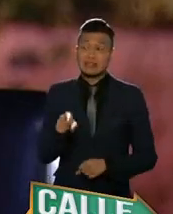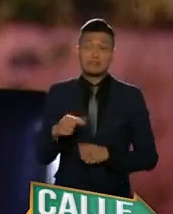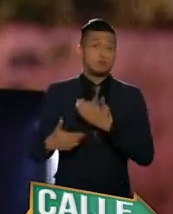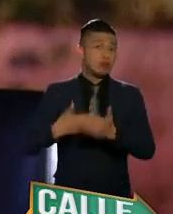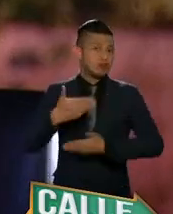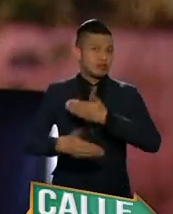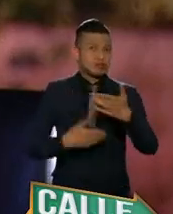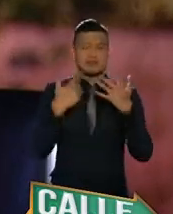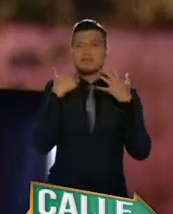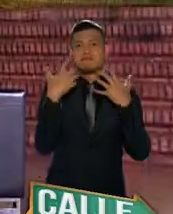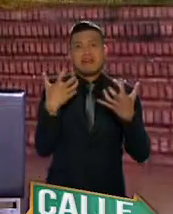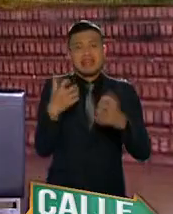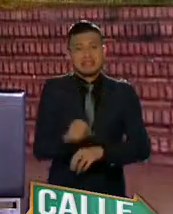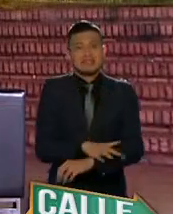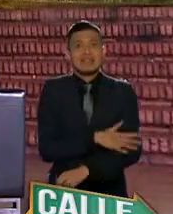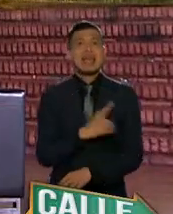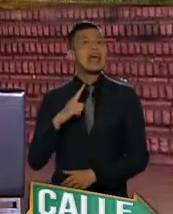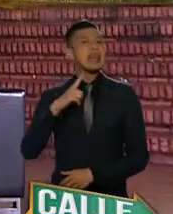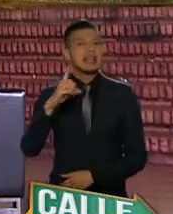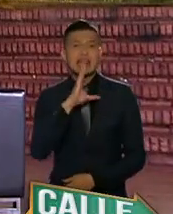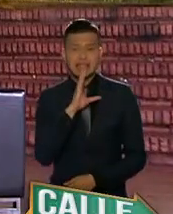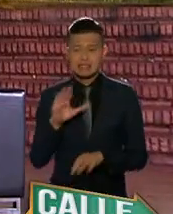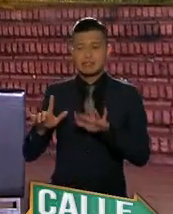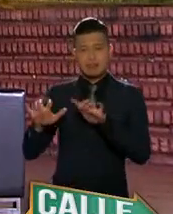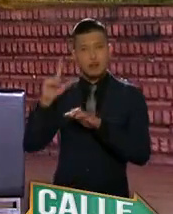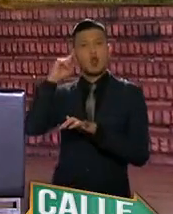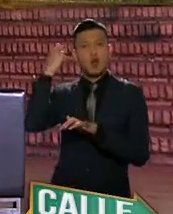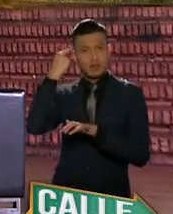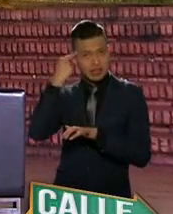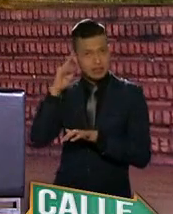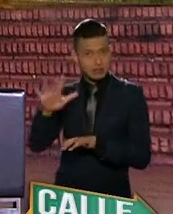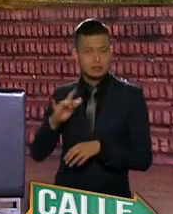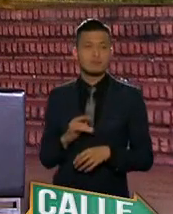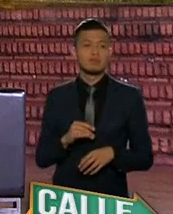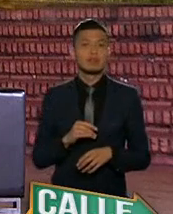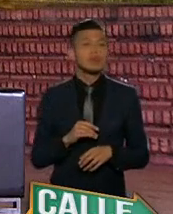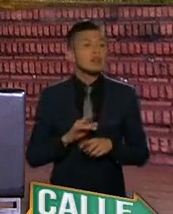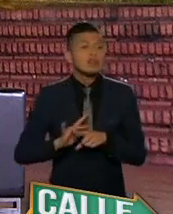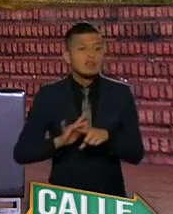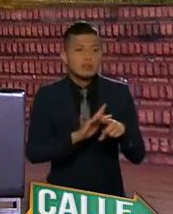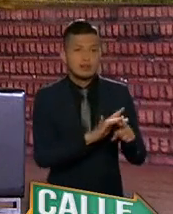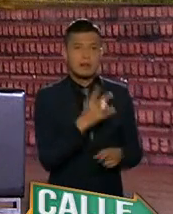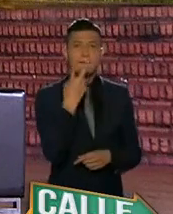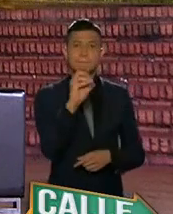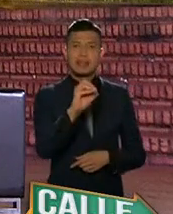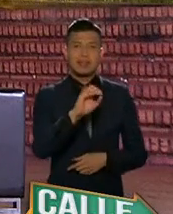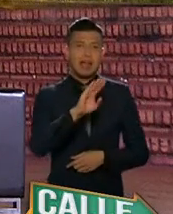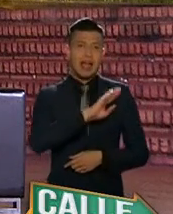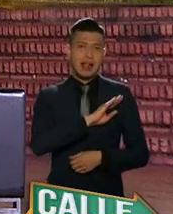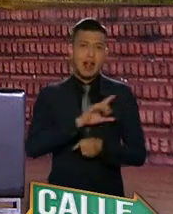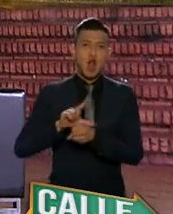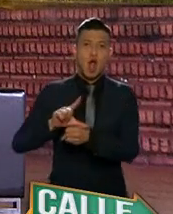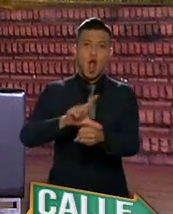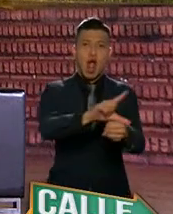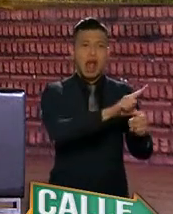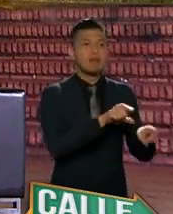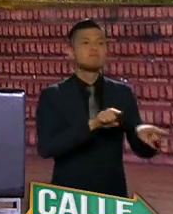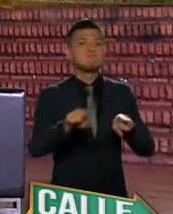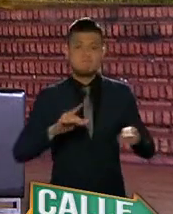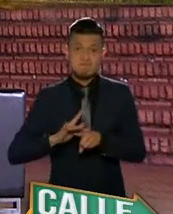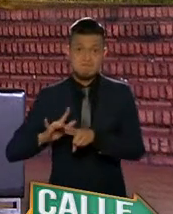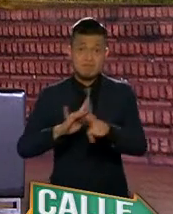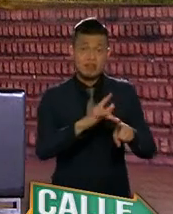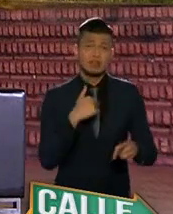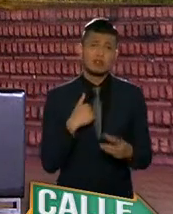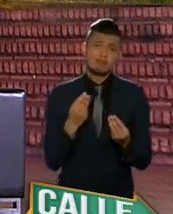proceso extraordinario, lo lidera la Secretaría de Gobierno, lo ejecutan con los 20 alcaldes y alcaldesas locales. Yo le agradezco